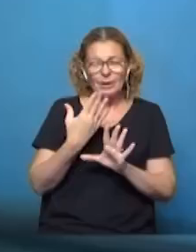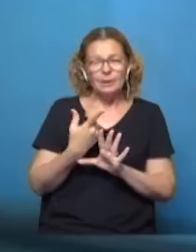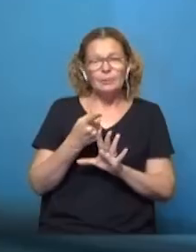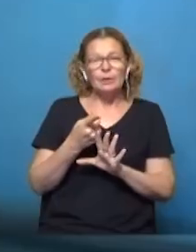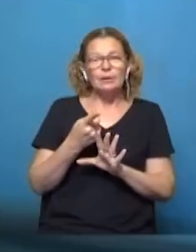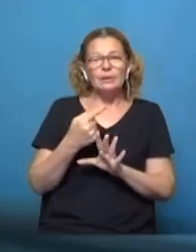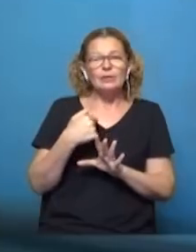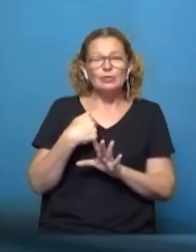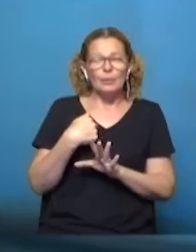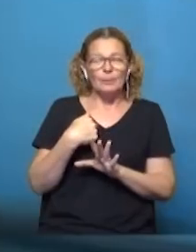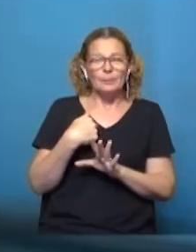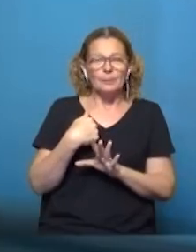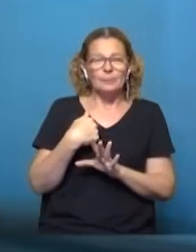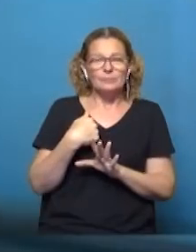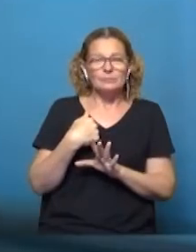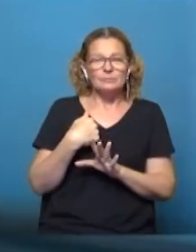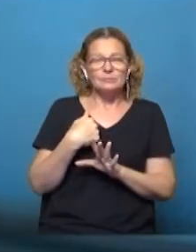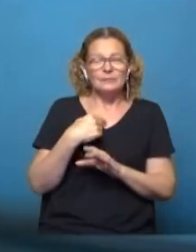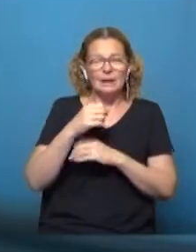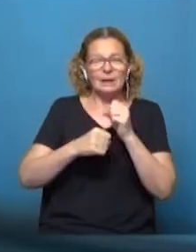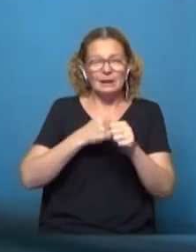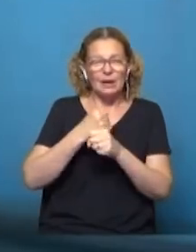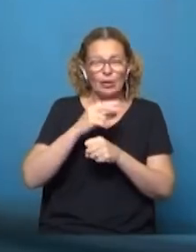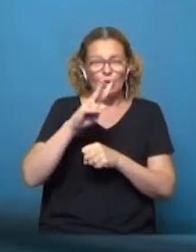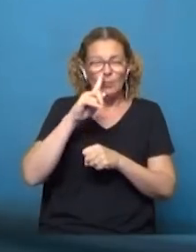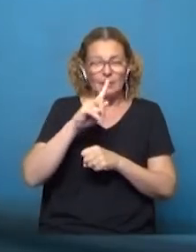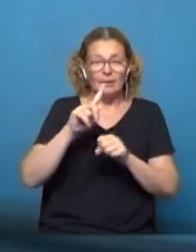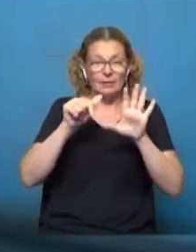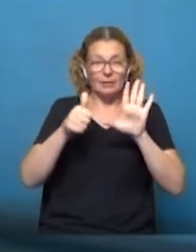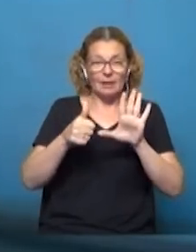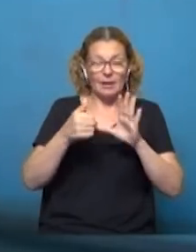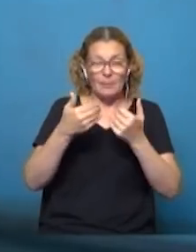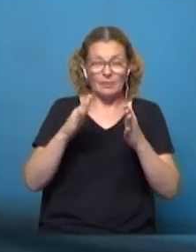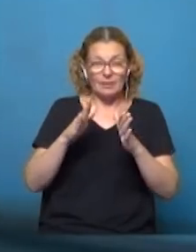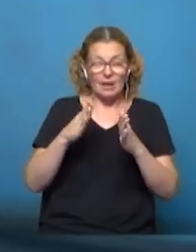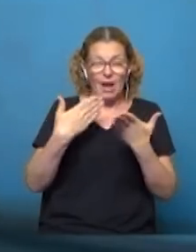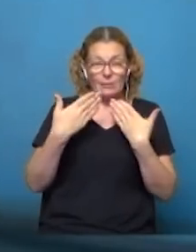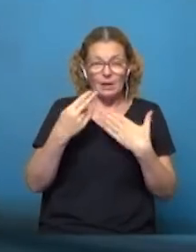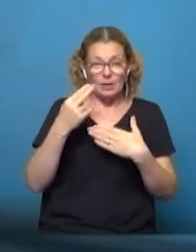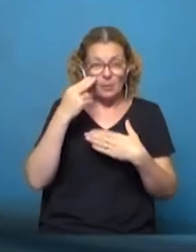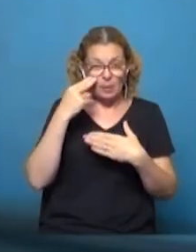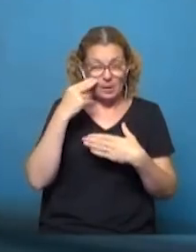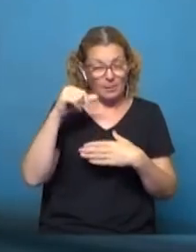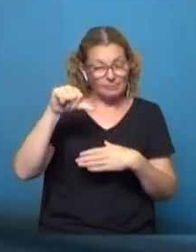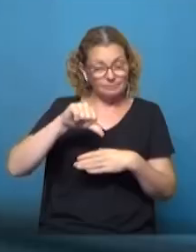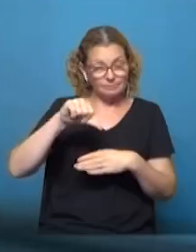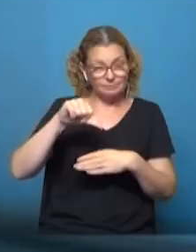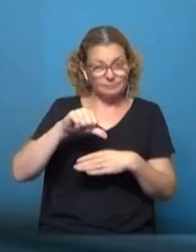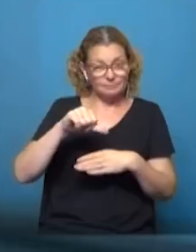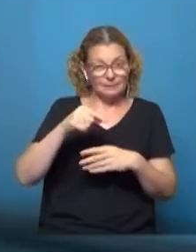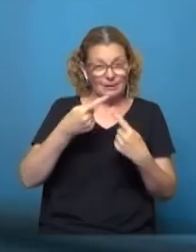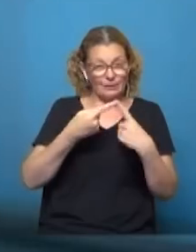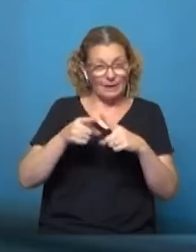Porque si yo en el año 2016 comencé a hablar de problemas de mal manejo de